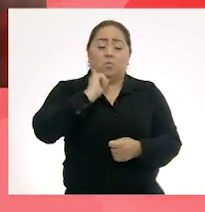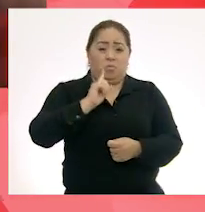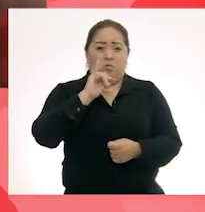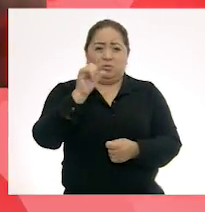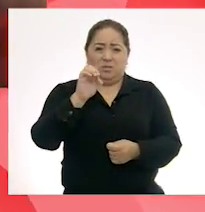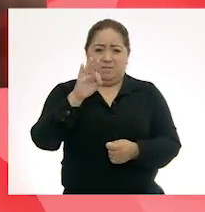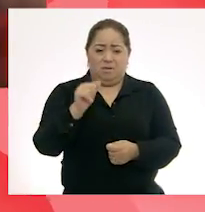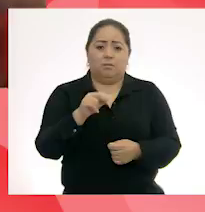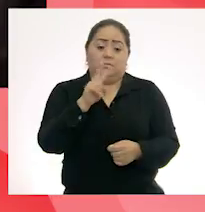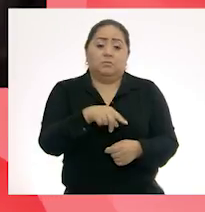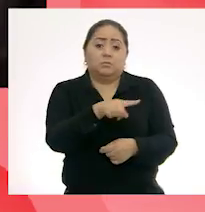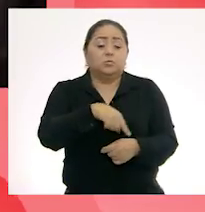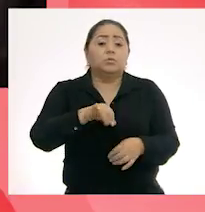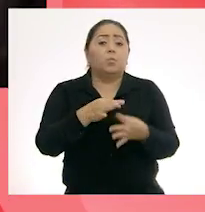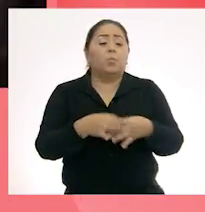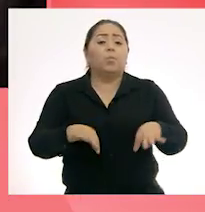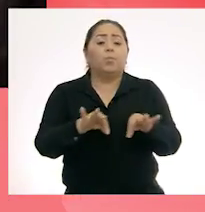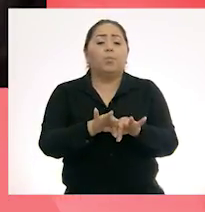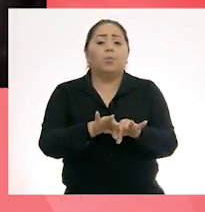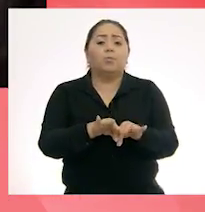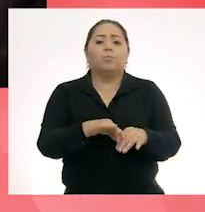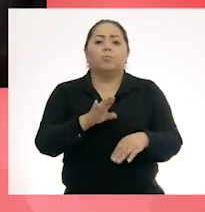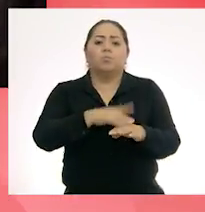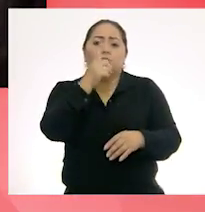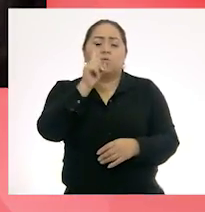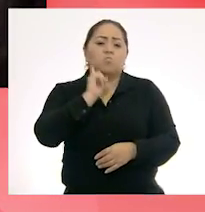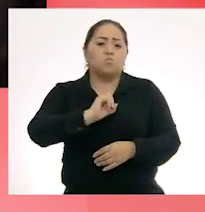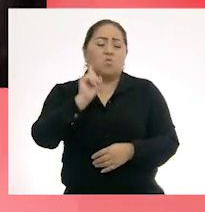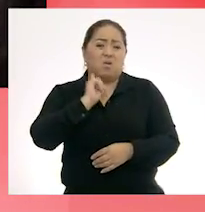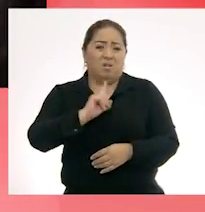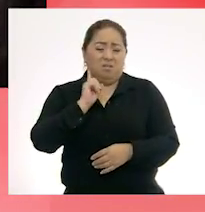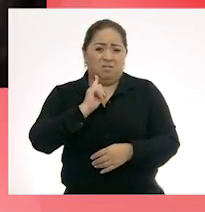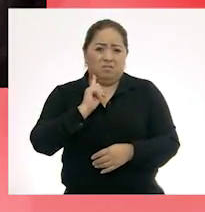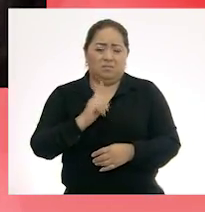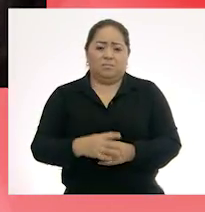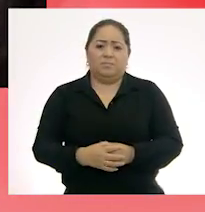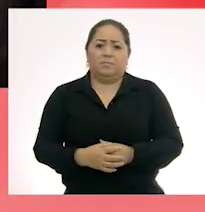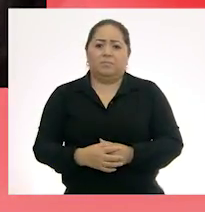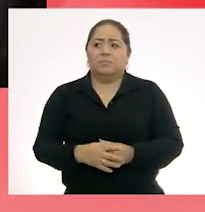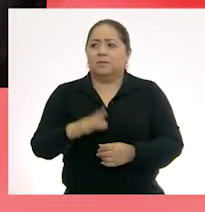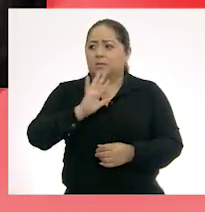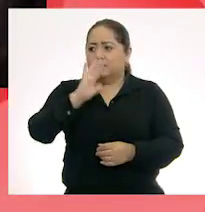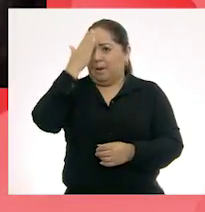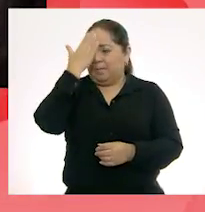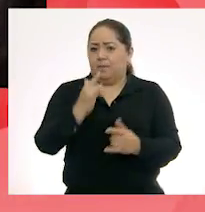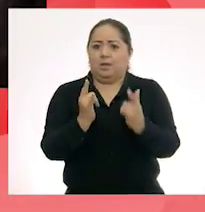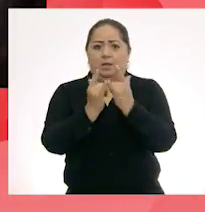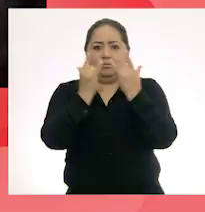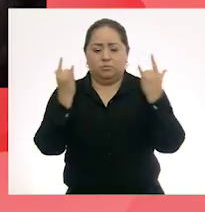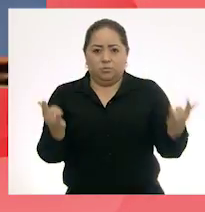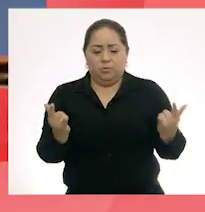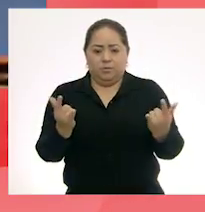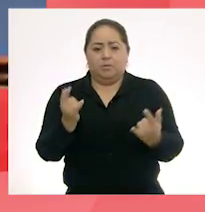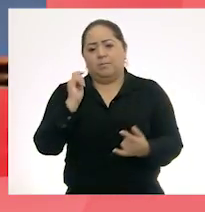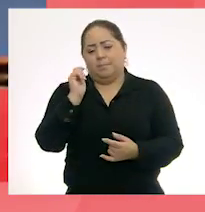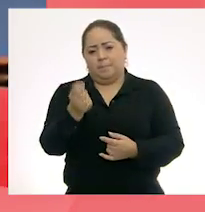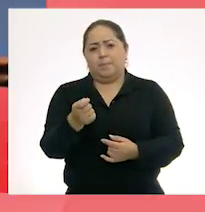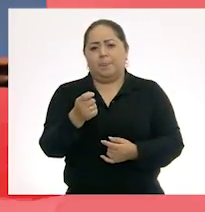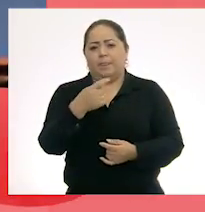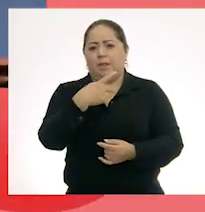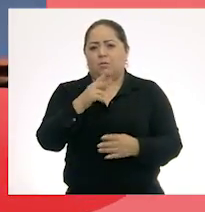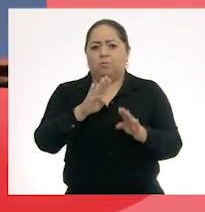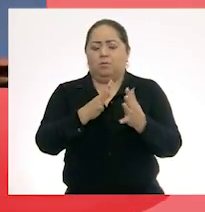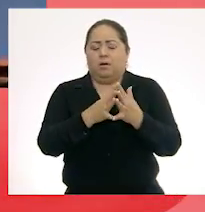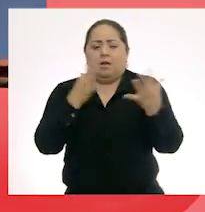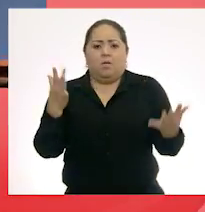Vergara es importante y es una mujer ilustre. Sabemos de la historia de su